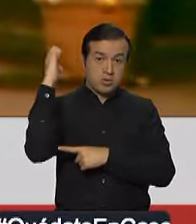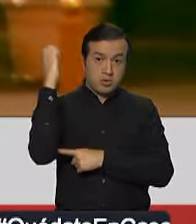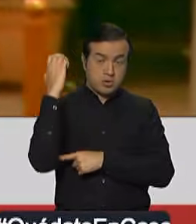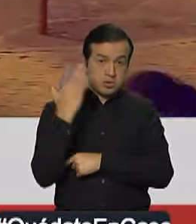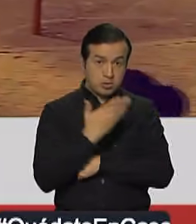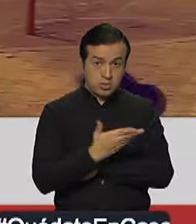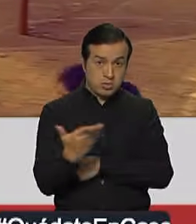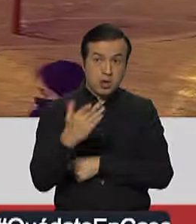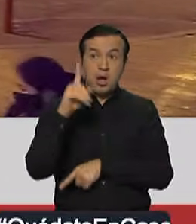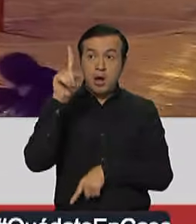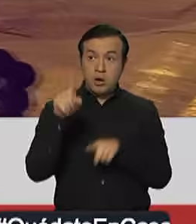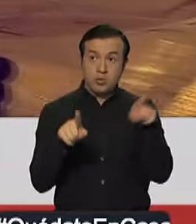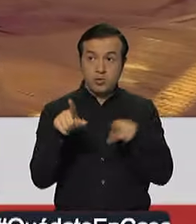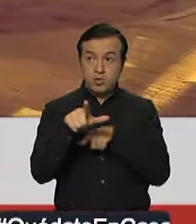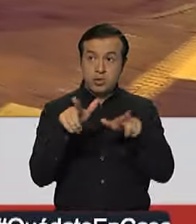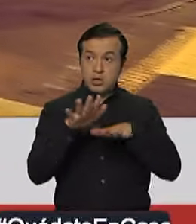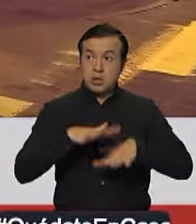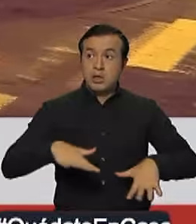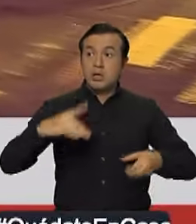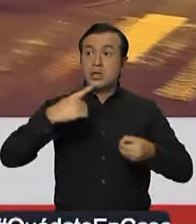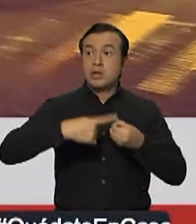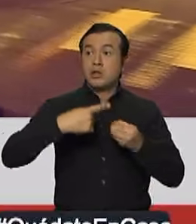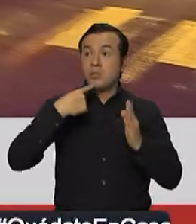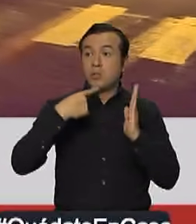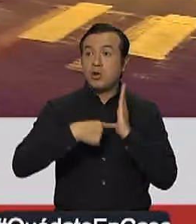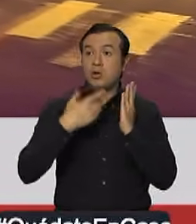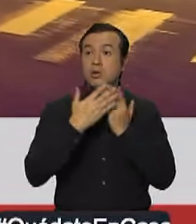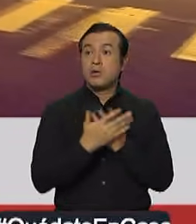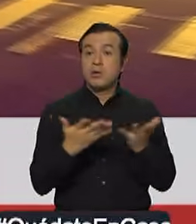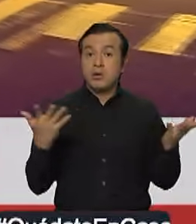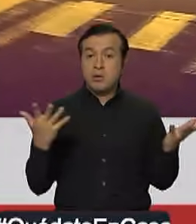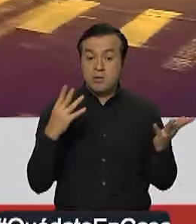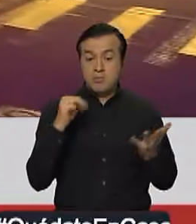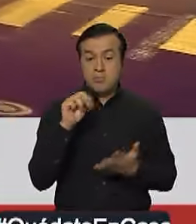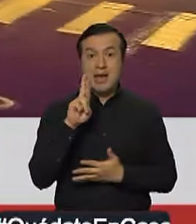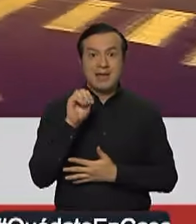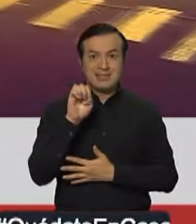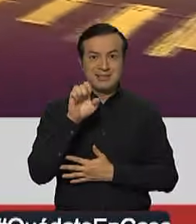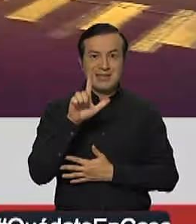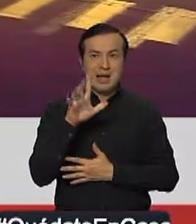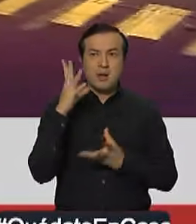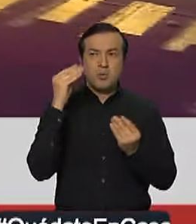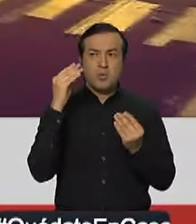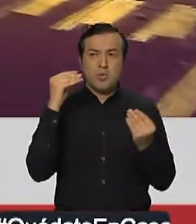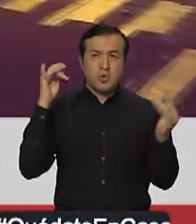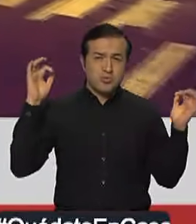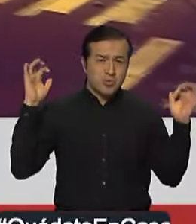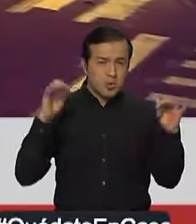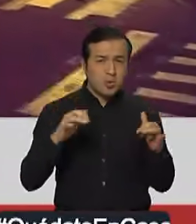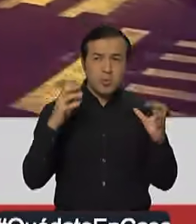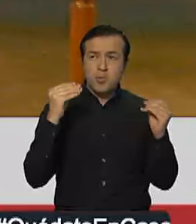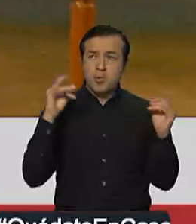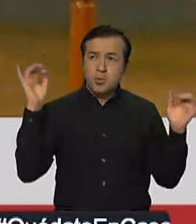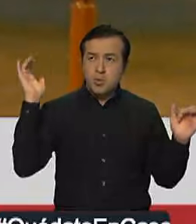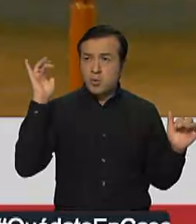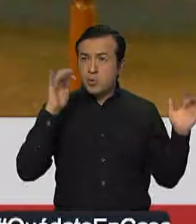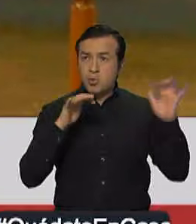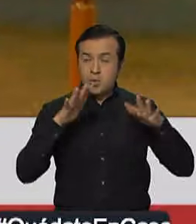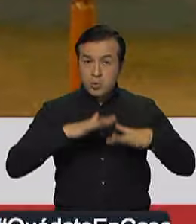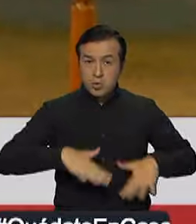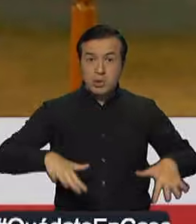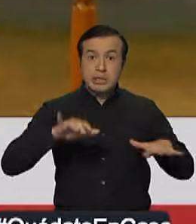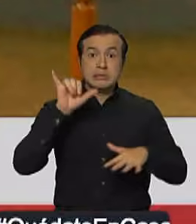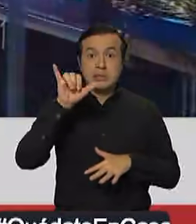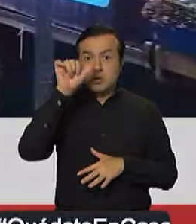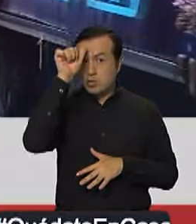sanitaria, varias zonas de Quito, como por ejemplo esta, La Mariscal, que se caracterizaba por concentrar a miles de personas, sobre todo los